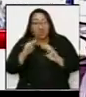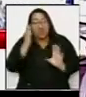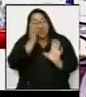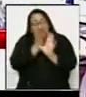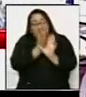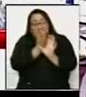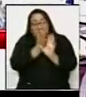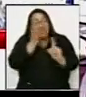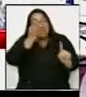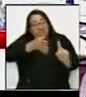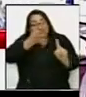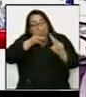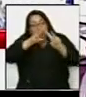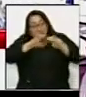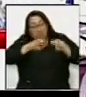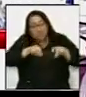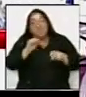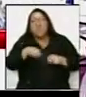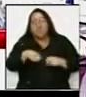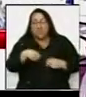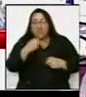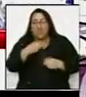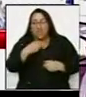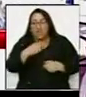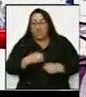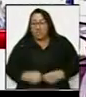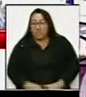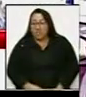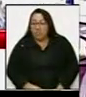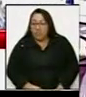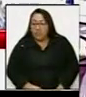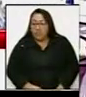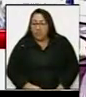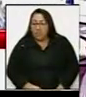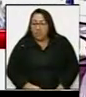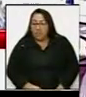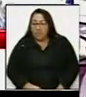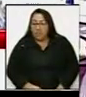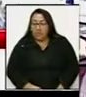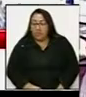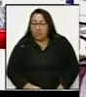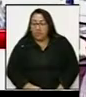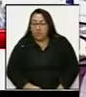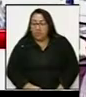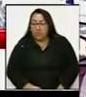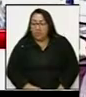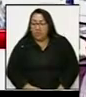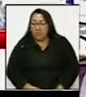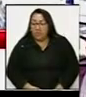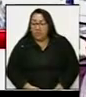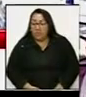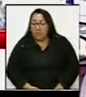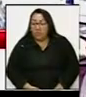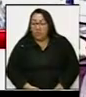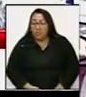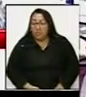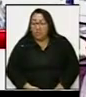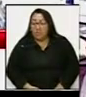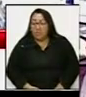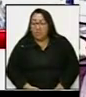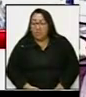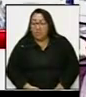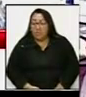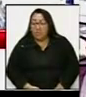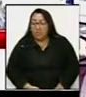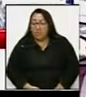porque ya está implementándose al ascenso de magistrados. Y por ende, presidenta, también sugiero que se pueda poner